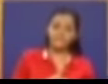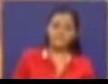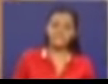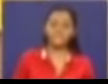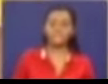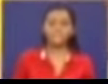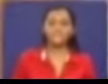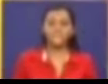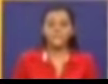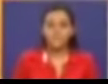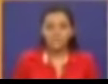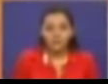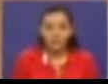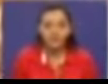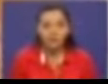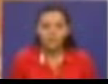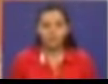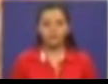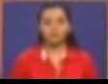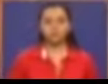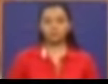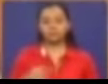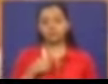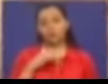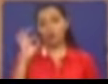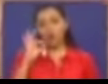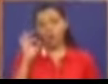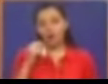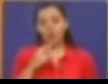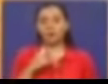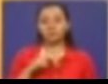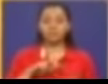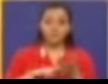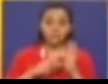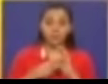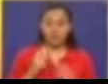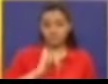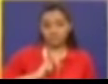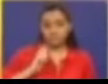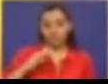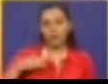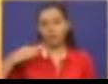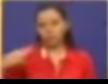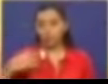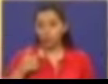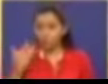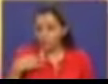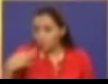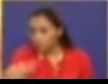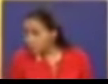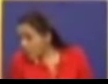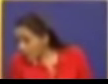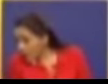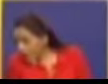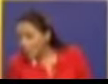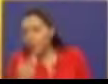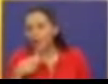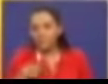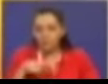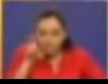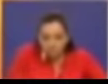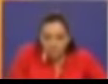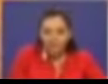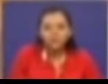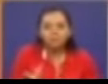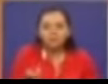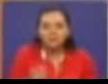empleo no remunerado es voluntario. Yo quiero estar en el taller sin que me paguen, pero quiero aprender a ser zapatero. ¿Sí me explico? Es